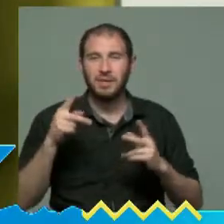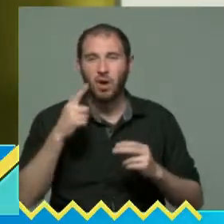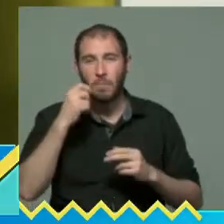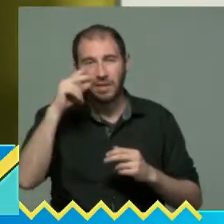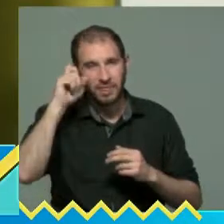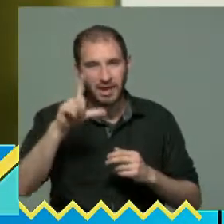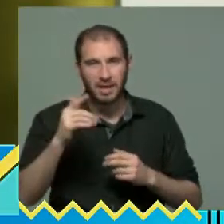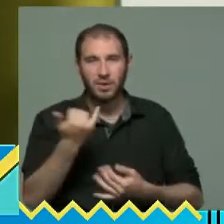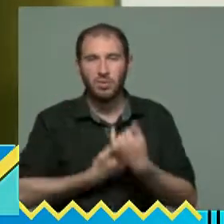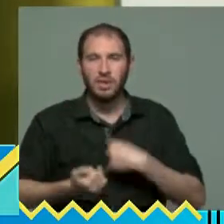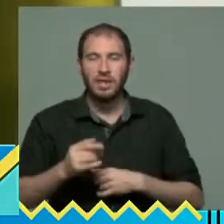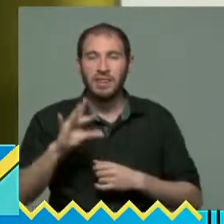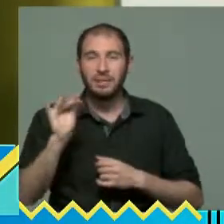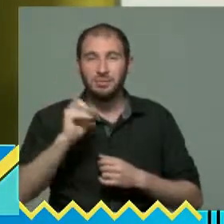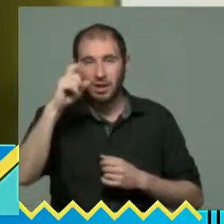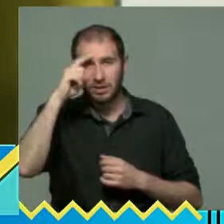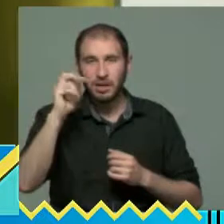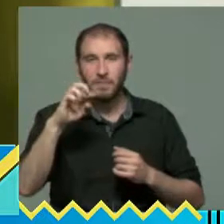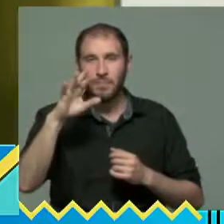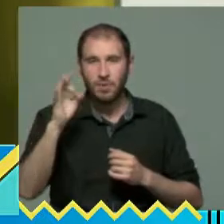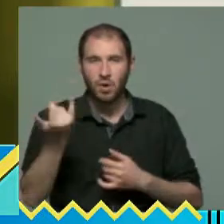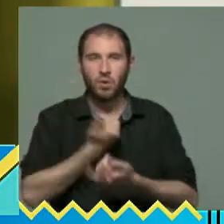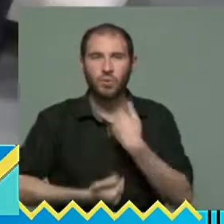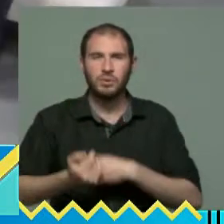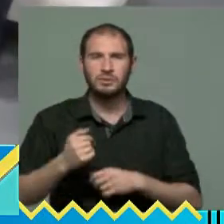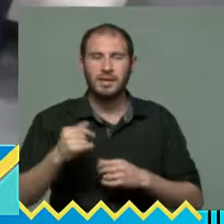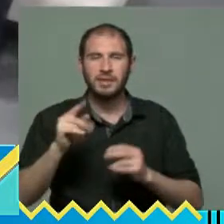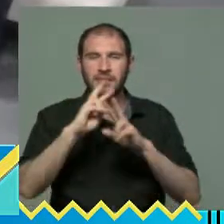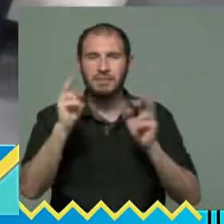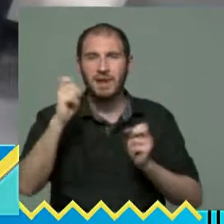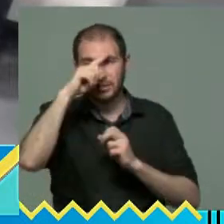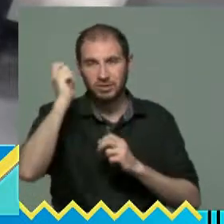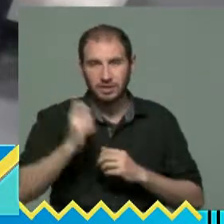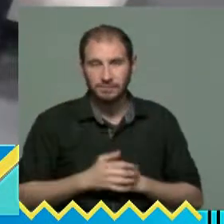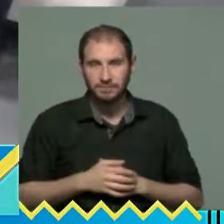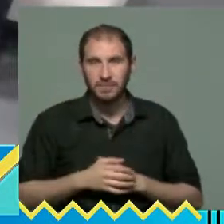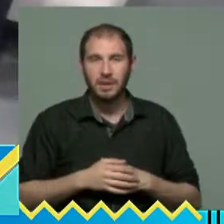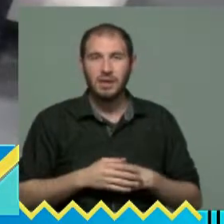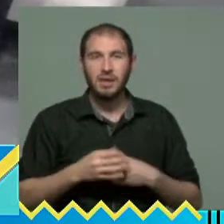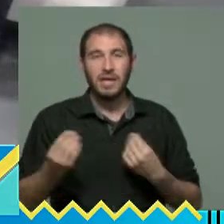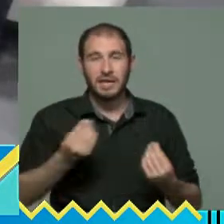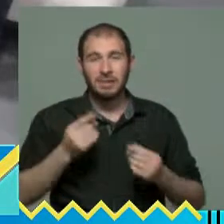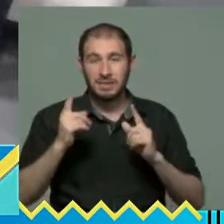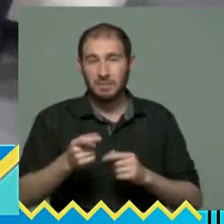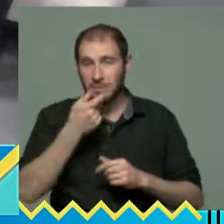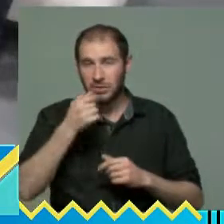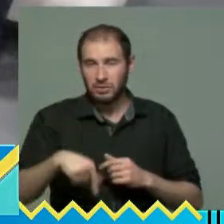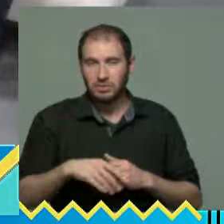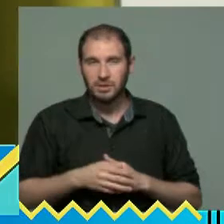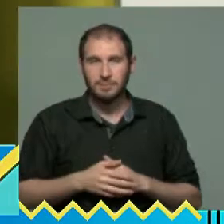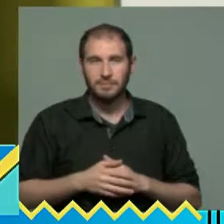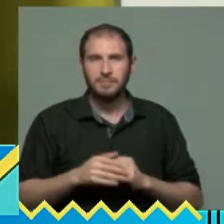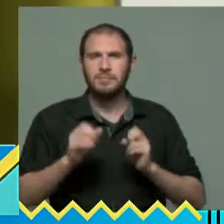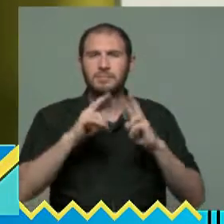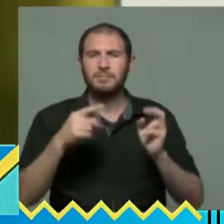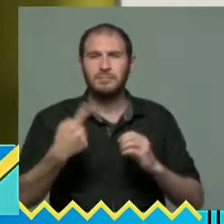Daniel Lipovetsky, diputado nacional del PRO, que nos contaba un poco lo que es la contienda a nivel nacional y algo que va a repercutir seguramente aquí en la provincia de Mendoza y que tiene que